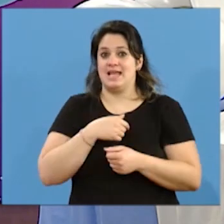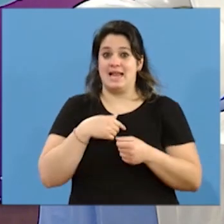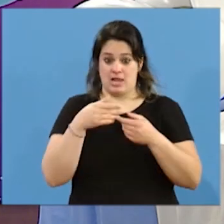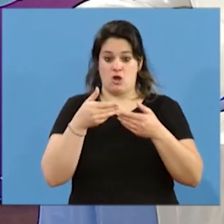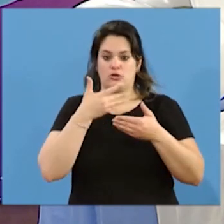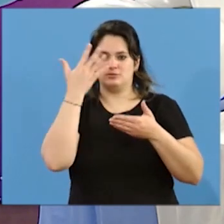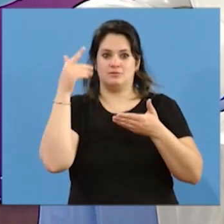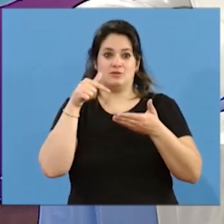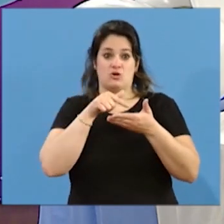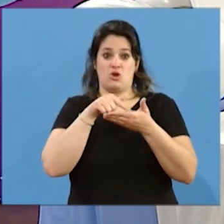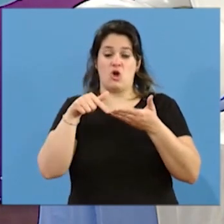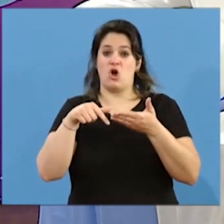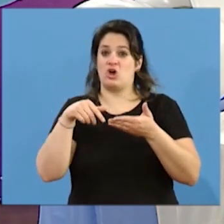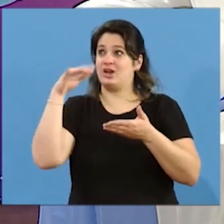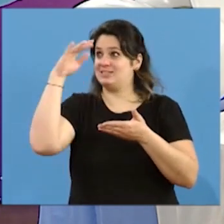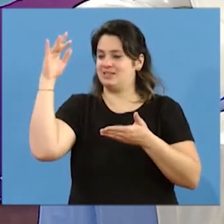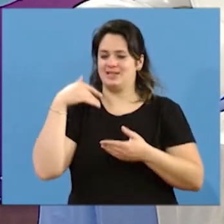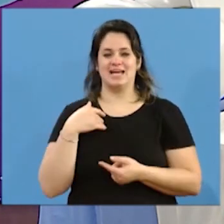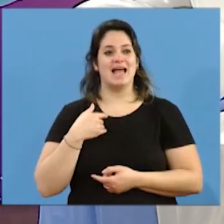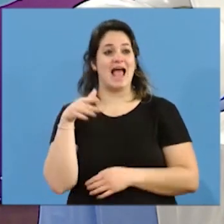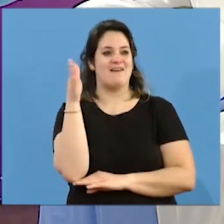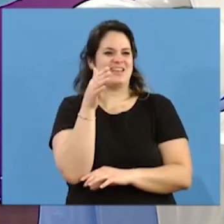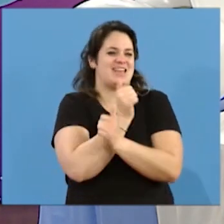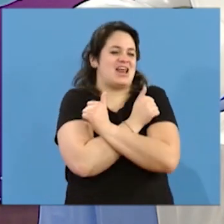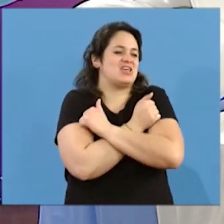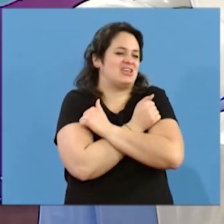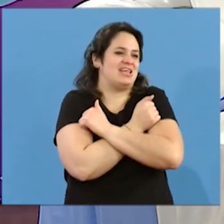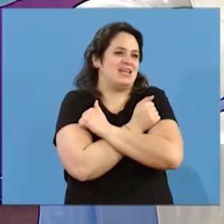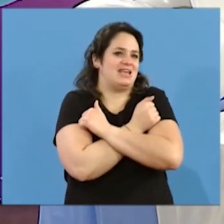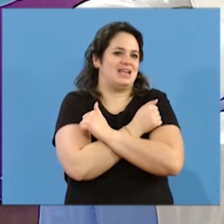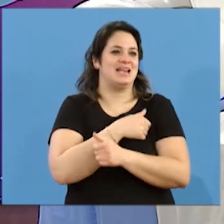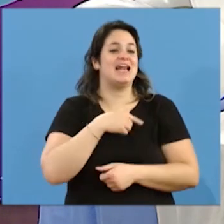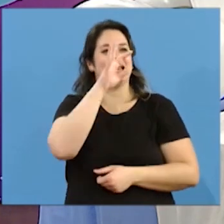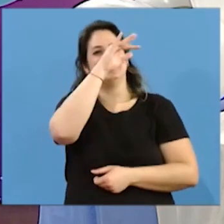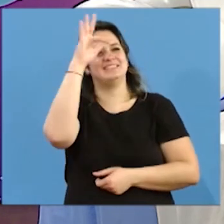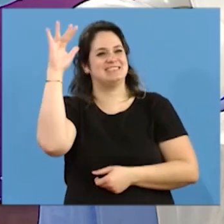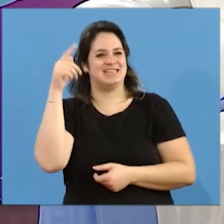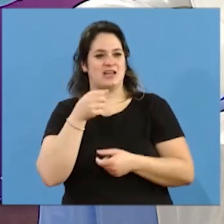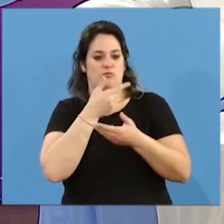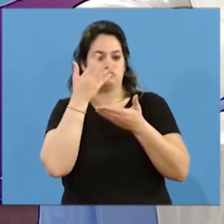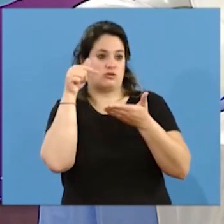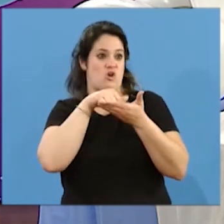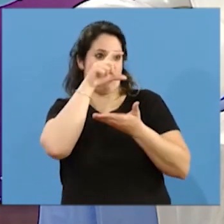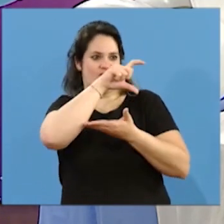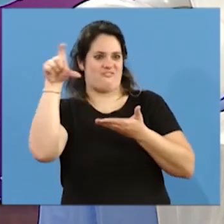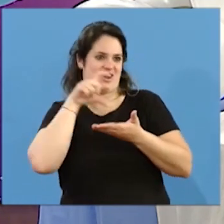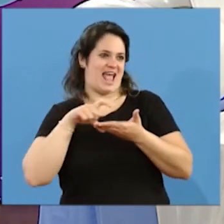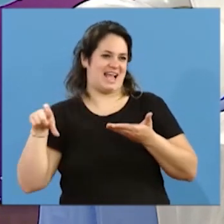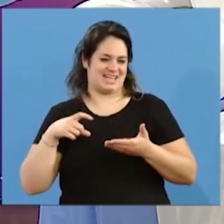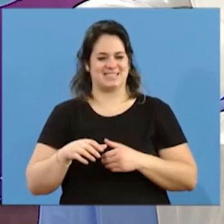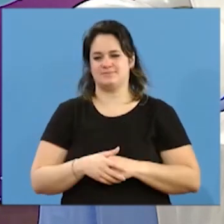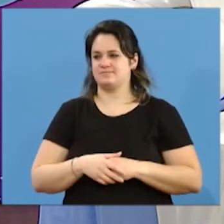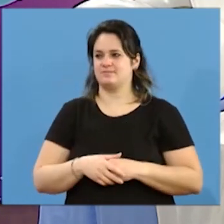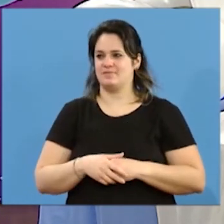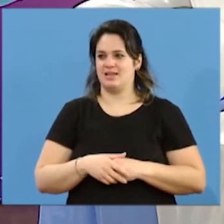su color. La bandera que yo quiero tiene el cielo en su color.